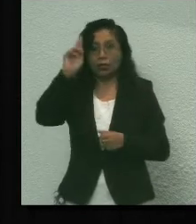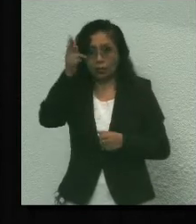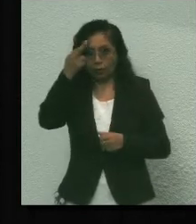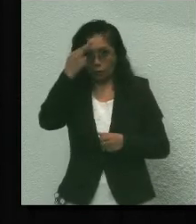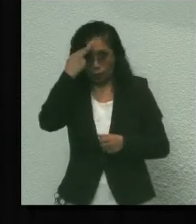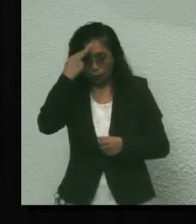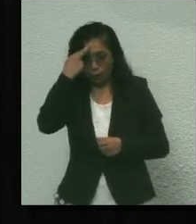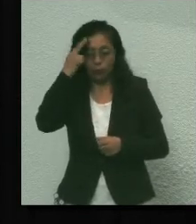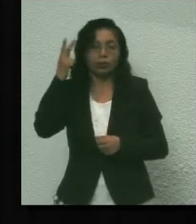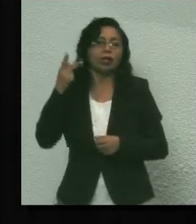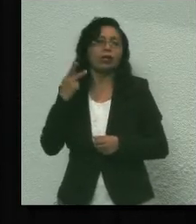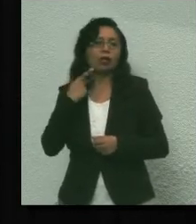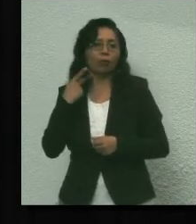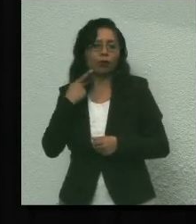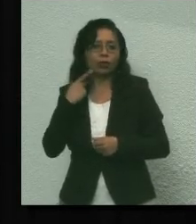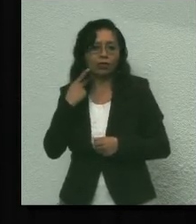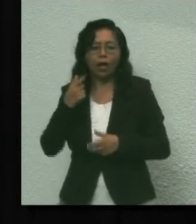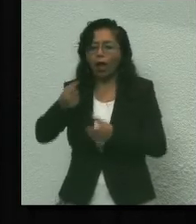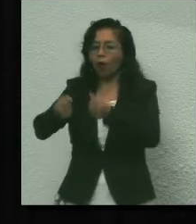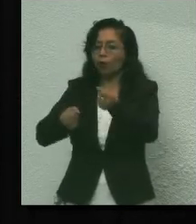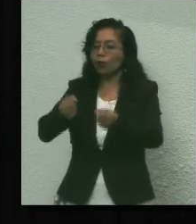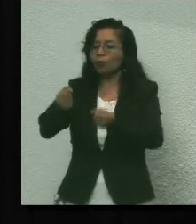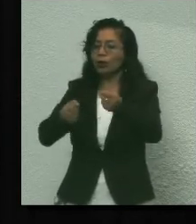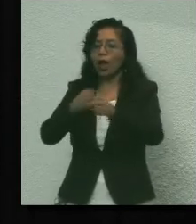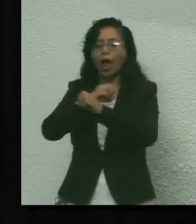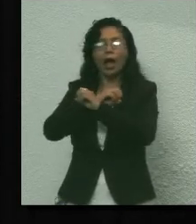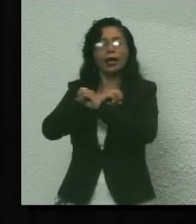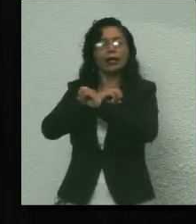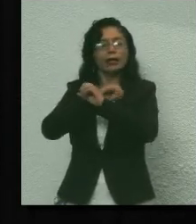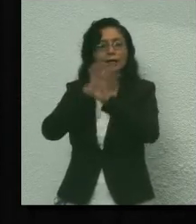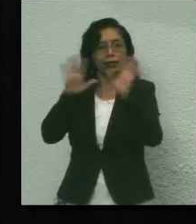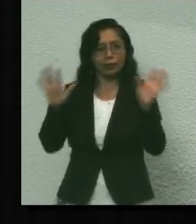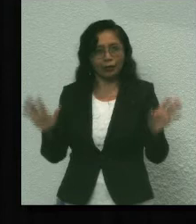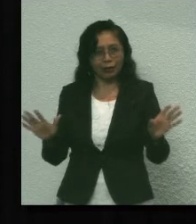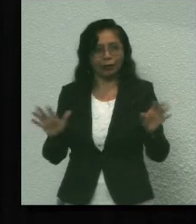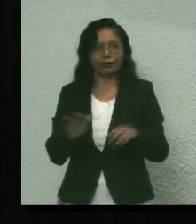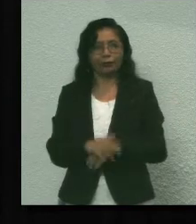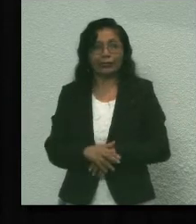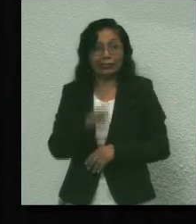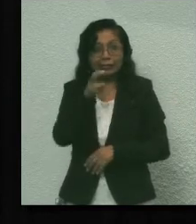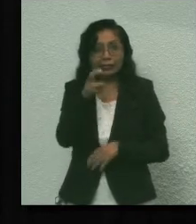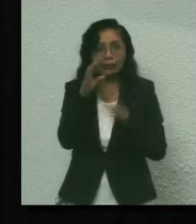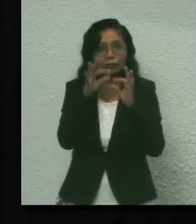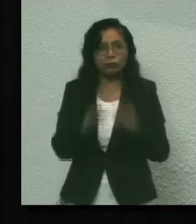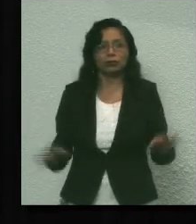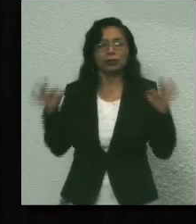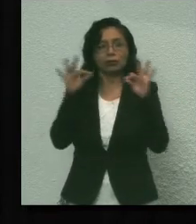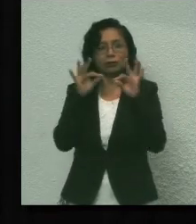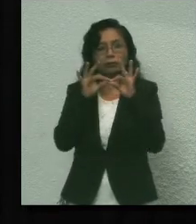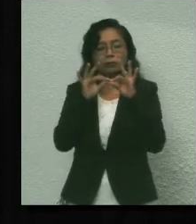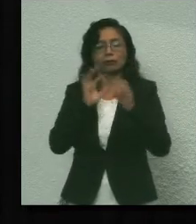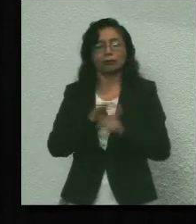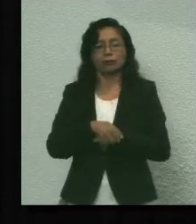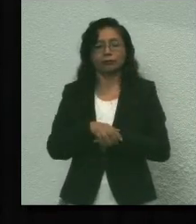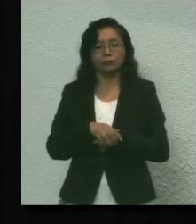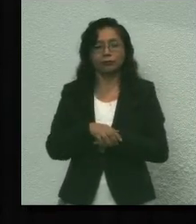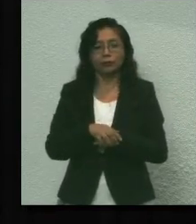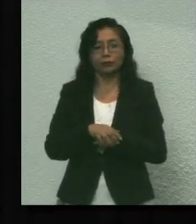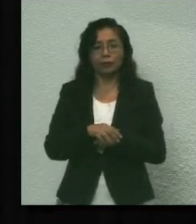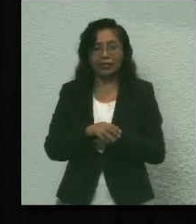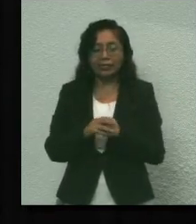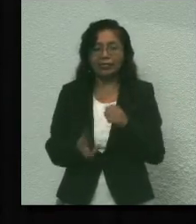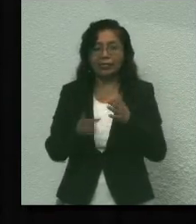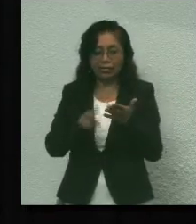el ejercicio de un buen gobierno otro aspecto importante que ha cobrado especial relevancia es el combate a la